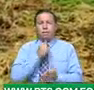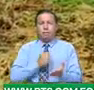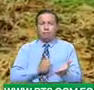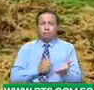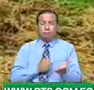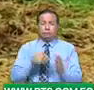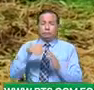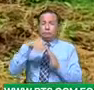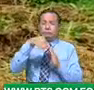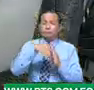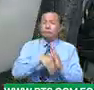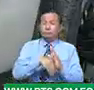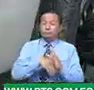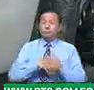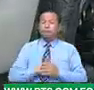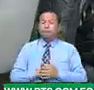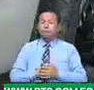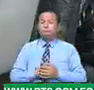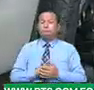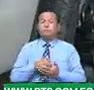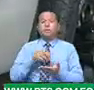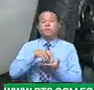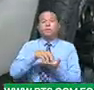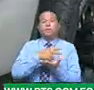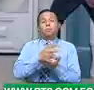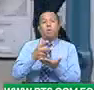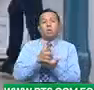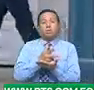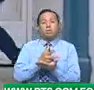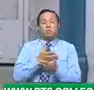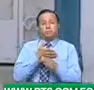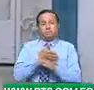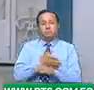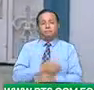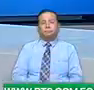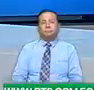En Chimborazo informó Darwin Altamirano.